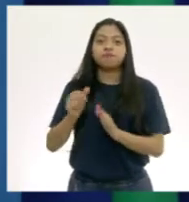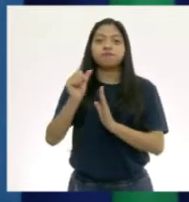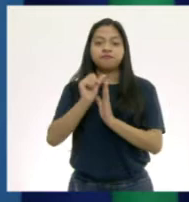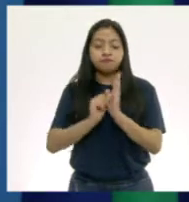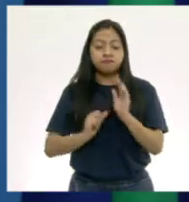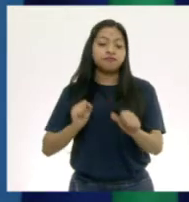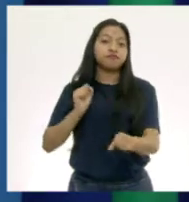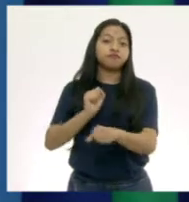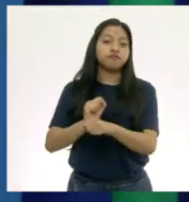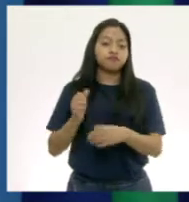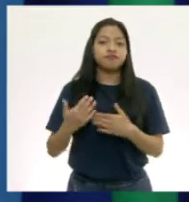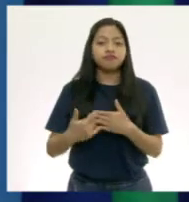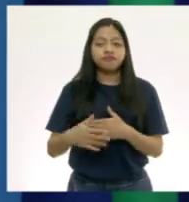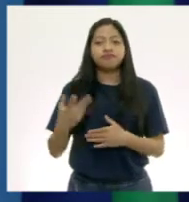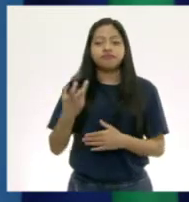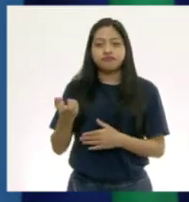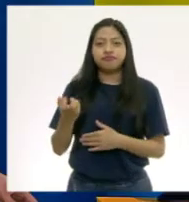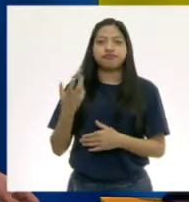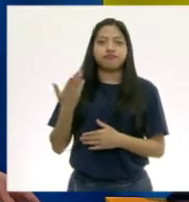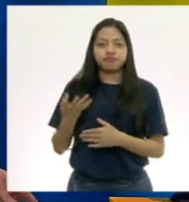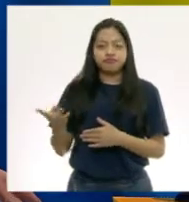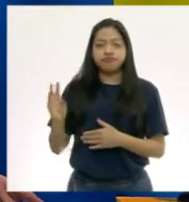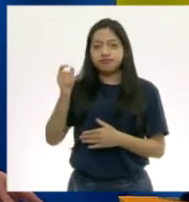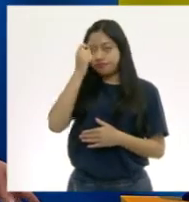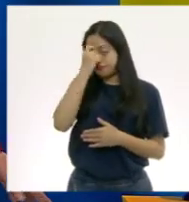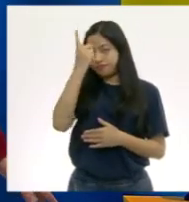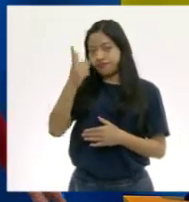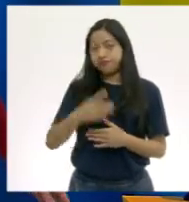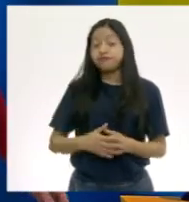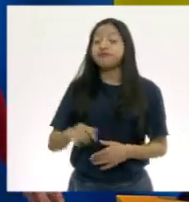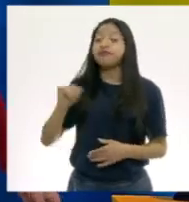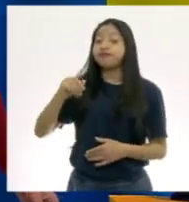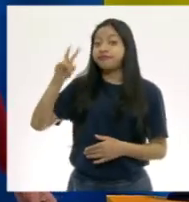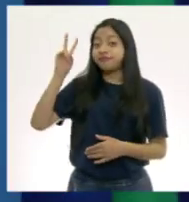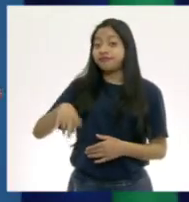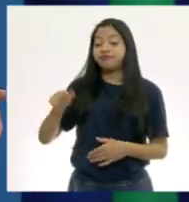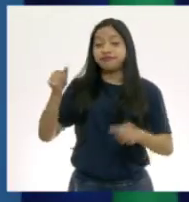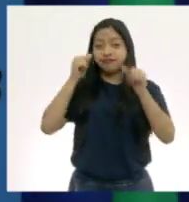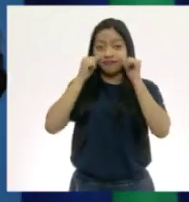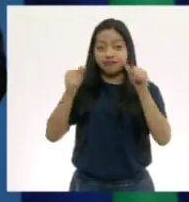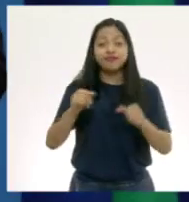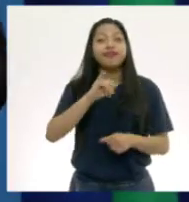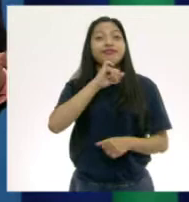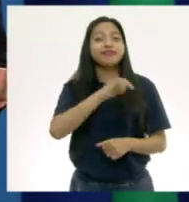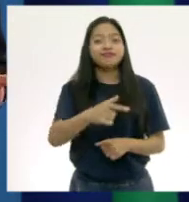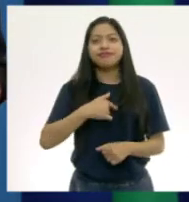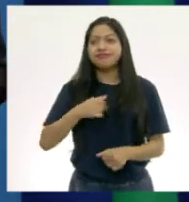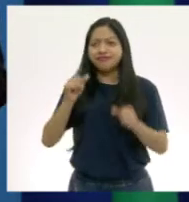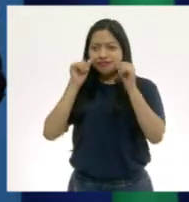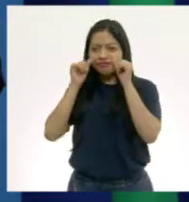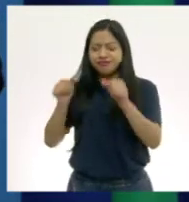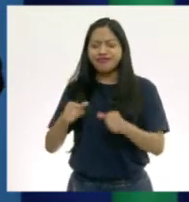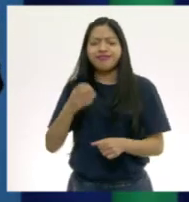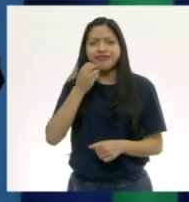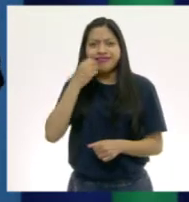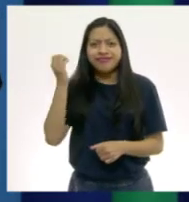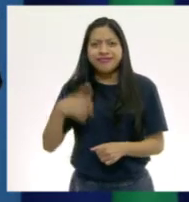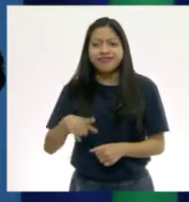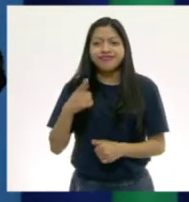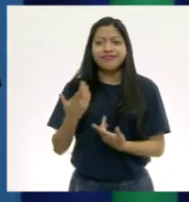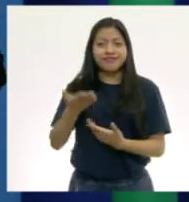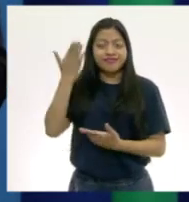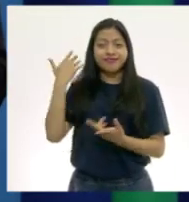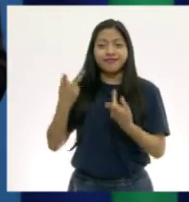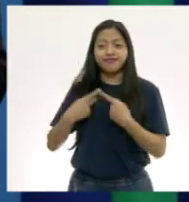la semana. Vaya que sí pusiste atención, María. Sí, es que me pareció fascinante descubrir cómo una